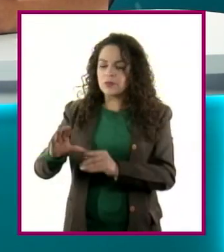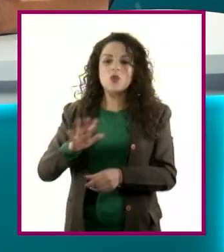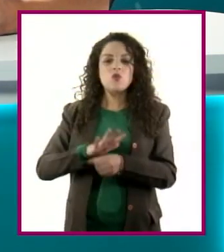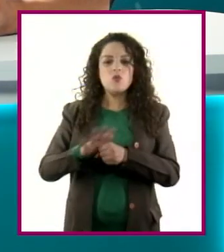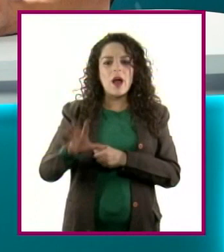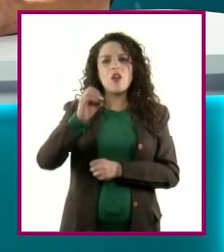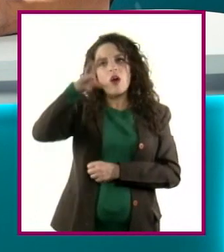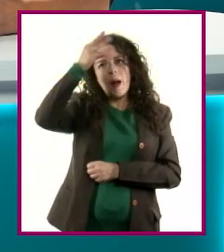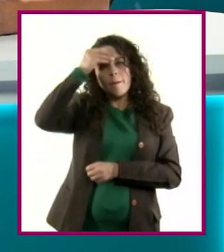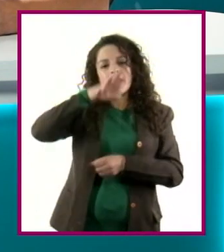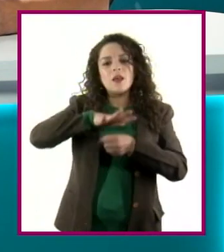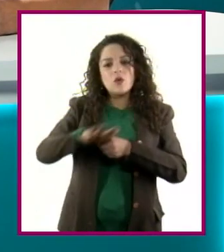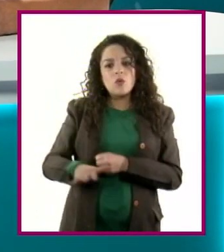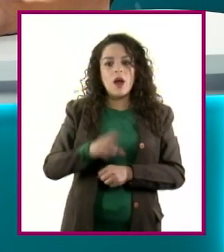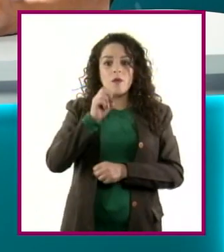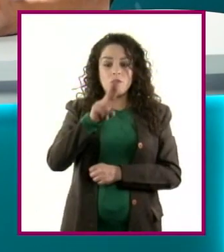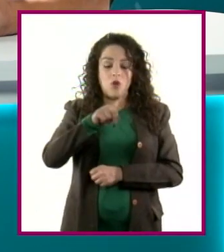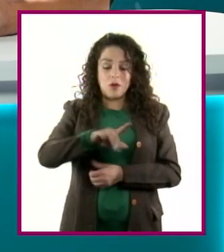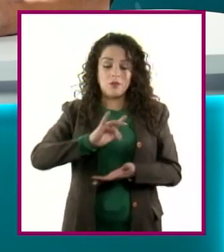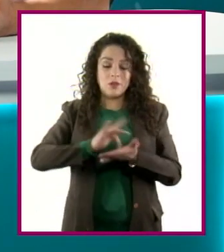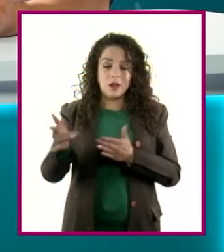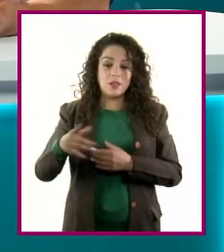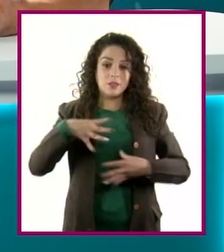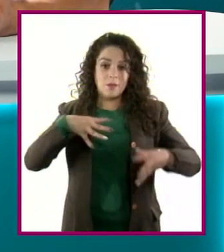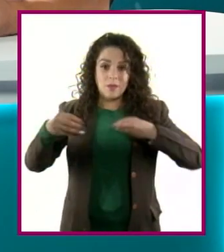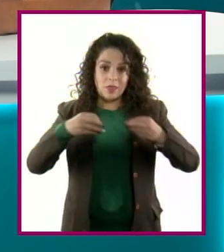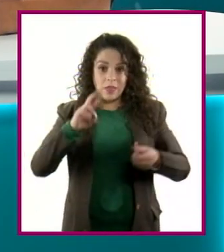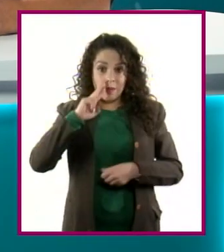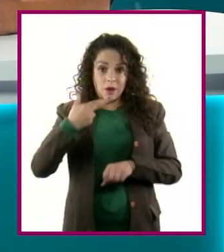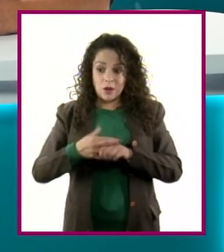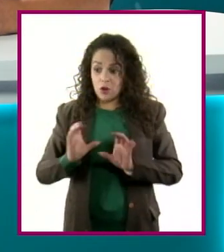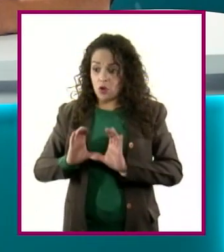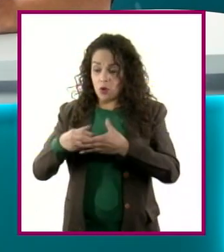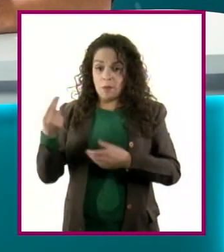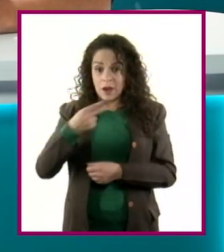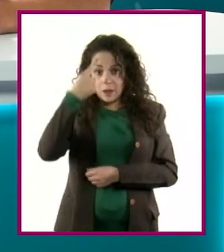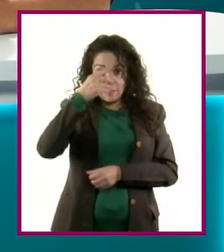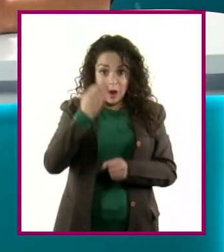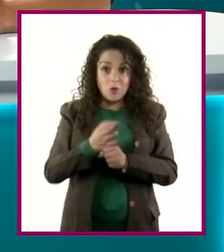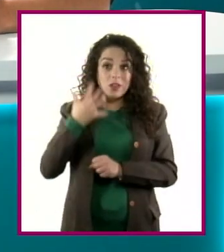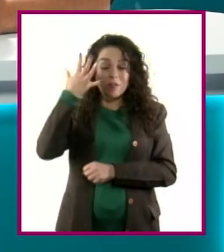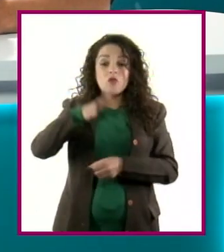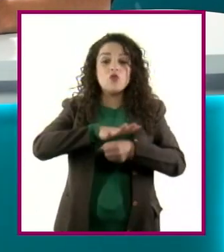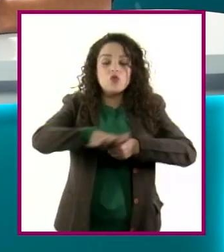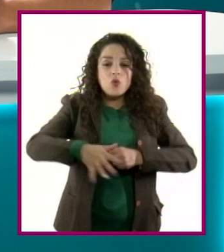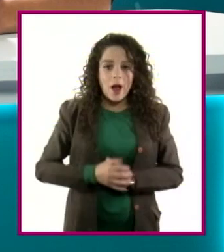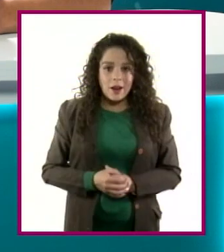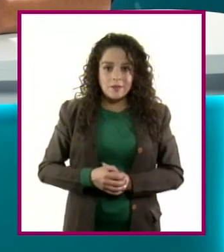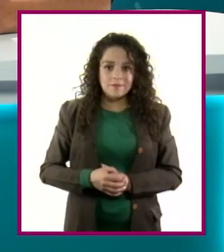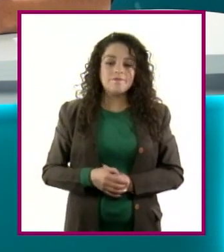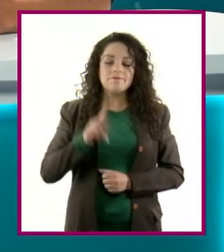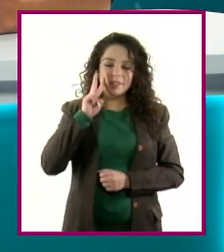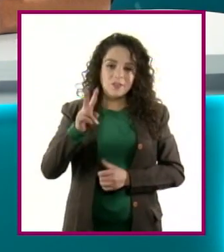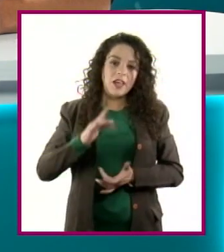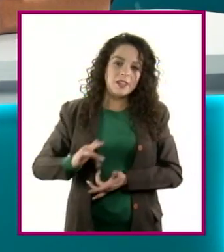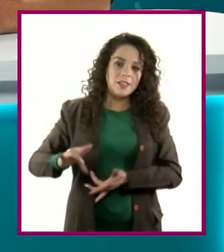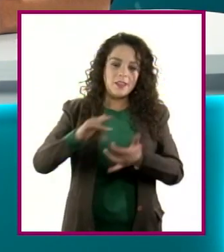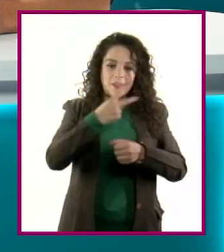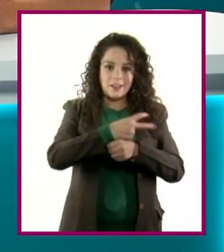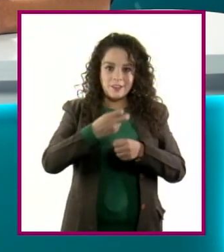pandemia? ¿Qué responsabilidades comunitarias son necesarias para el presente y el futuro? Te invitamos a visitar nuestras redes sociales.